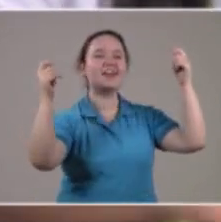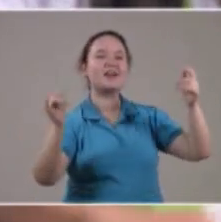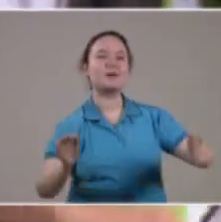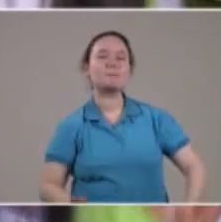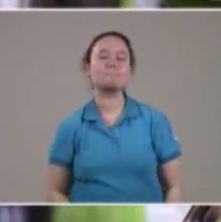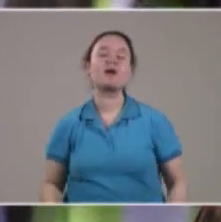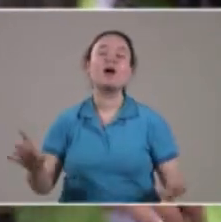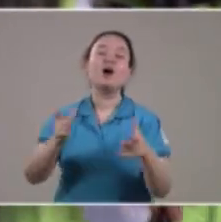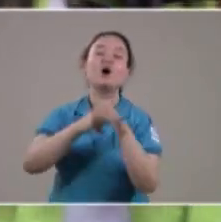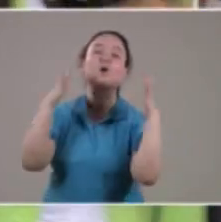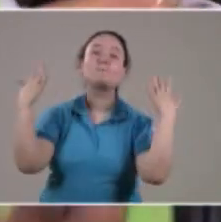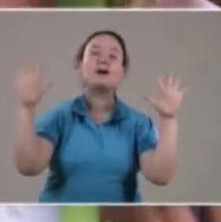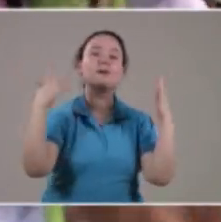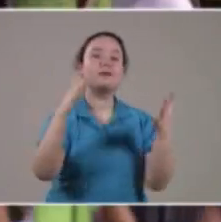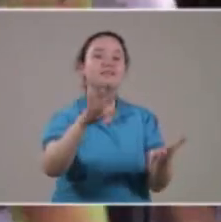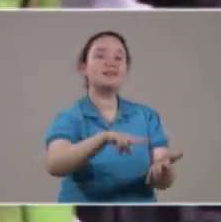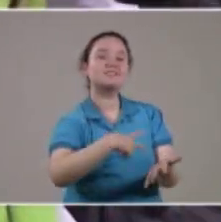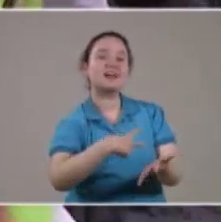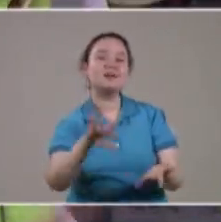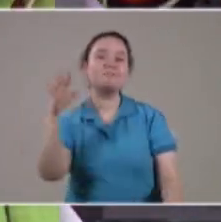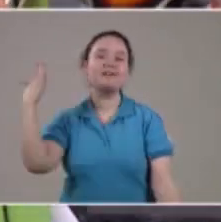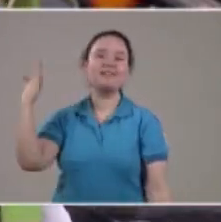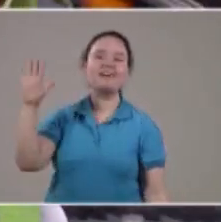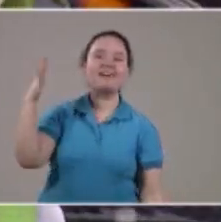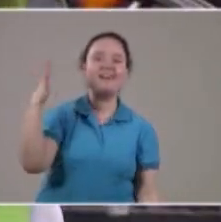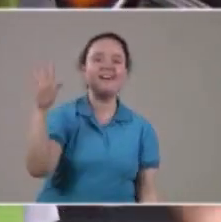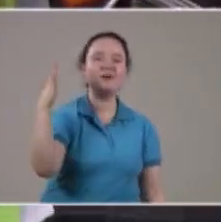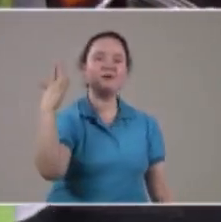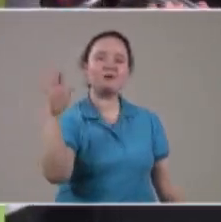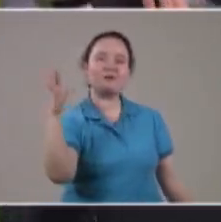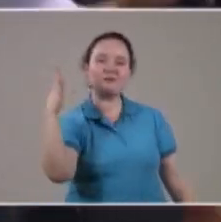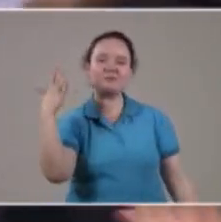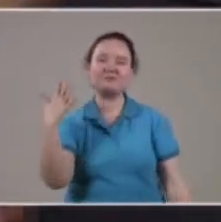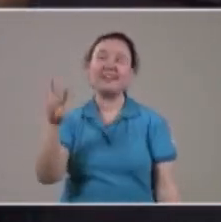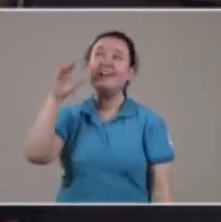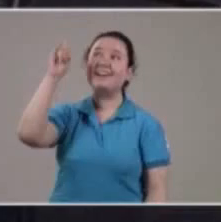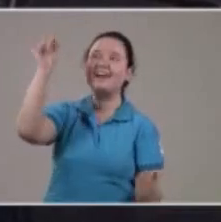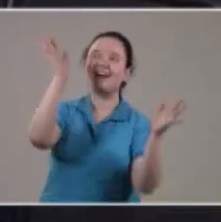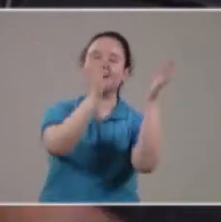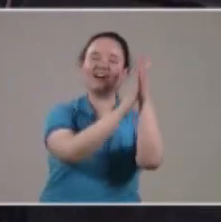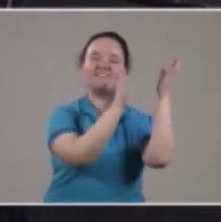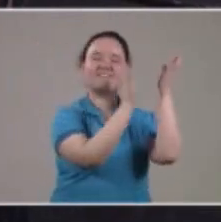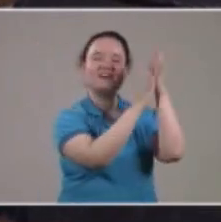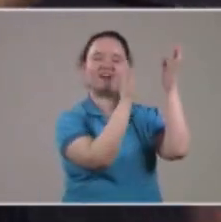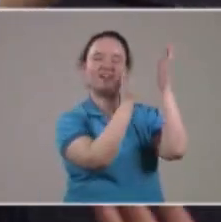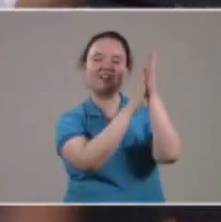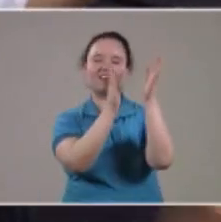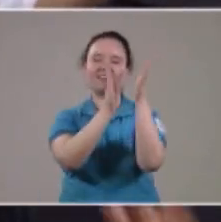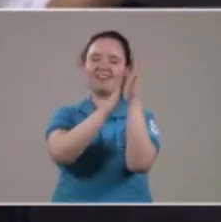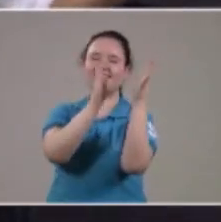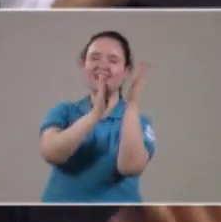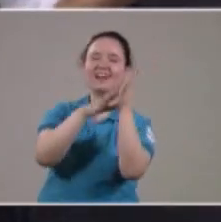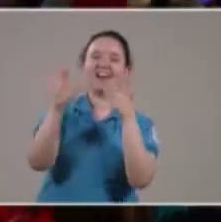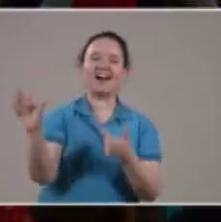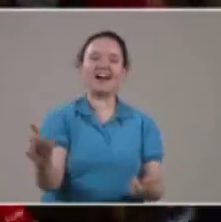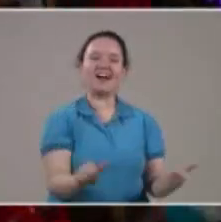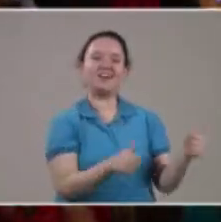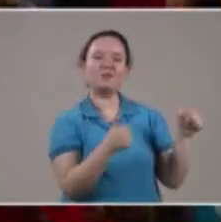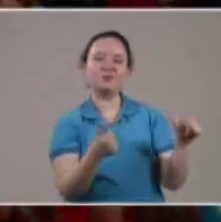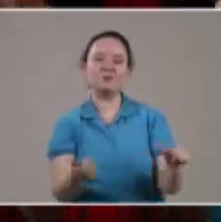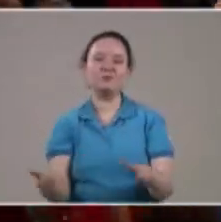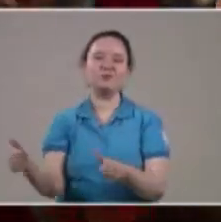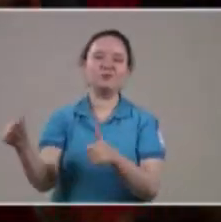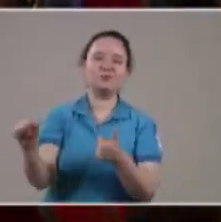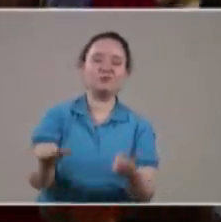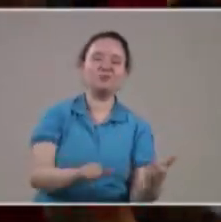Celebraré. Sí. Con palma, danza y pandero. Se cambia el luto en danza